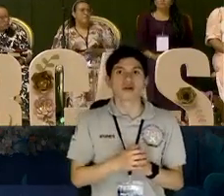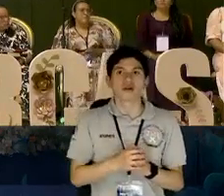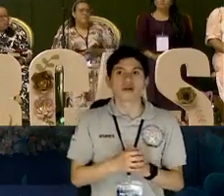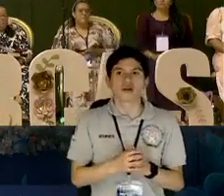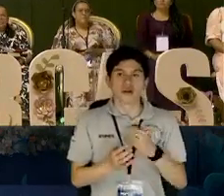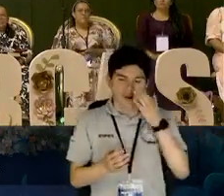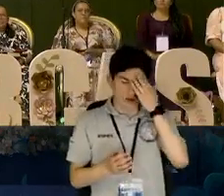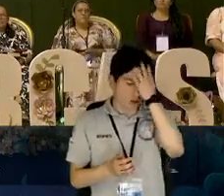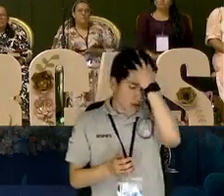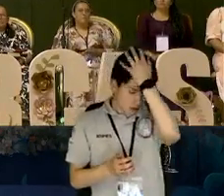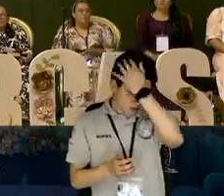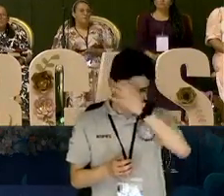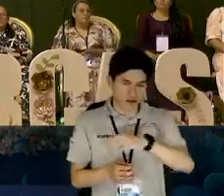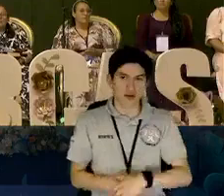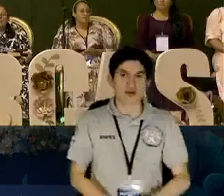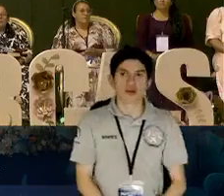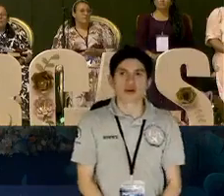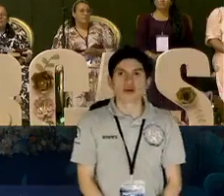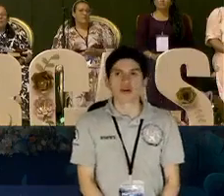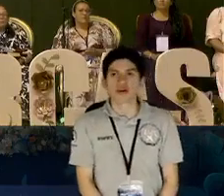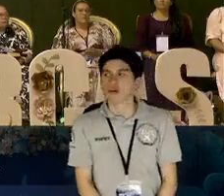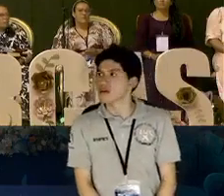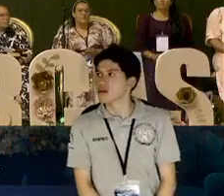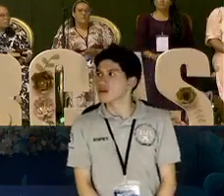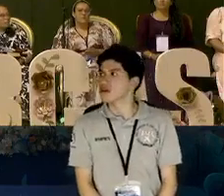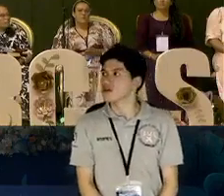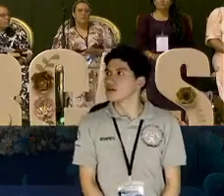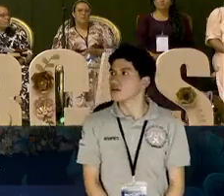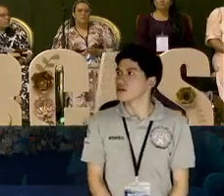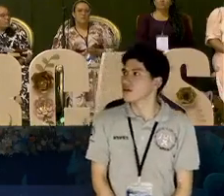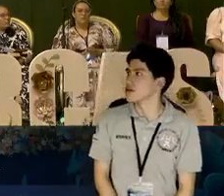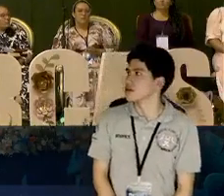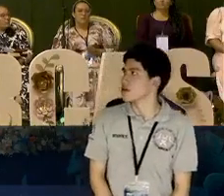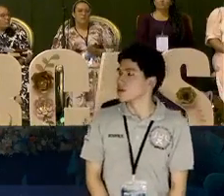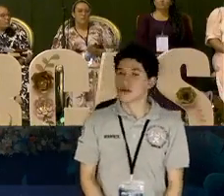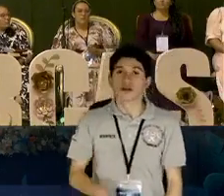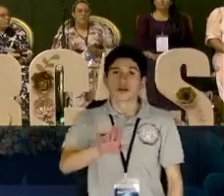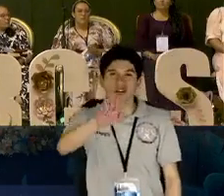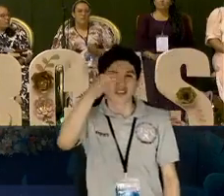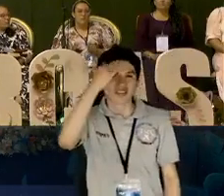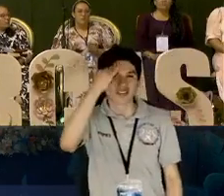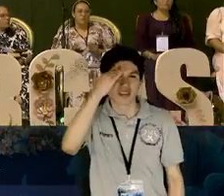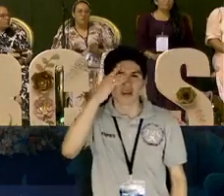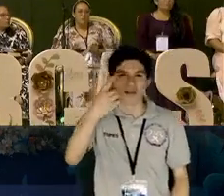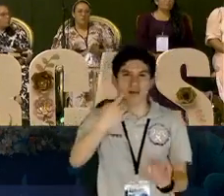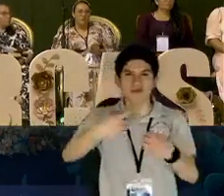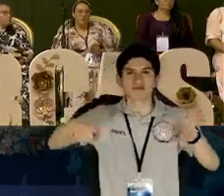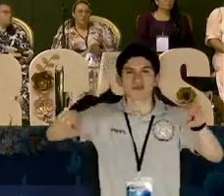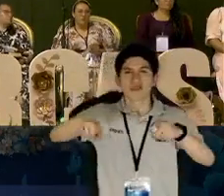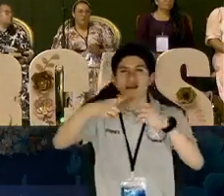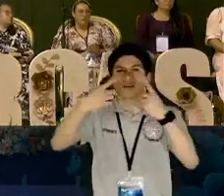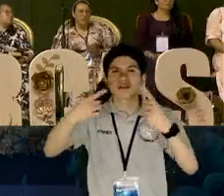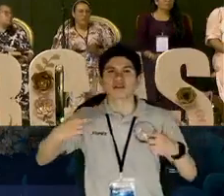Solo la notica, una notica. Do, re, mi. Usted sabe cuál es la canción. Otra notica.